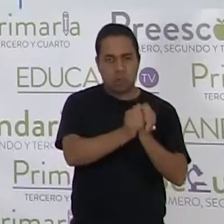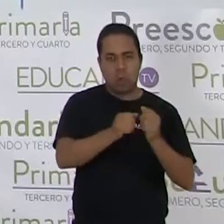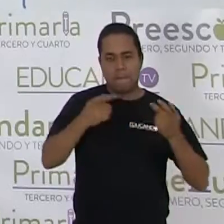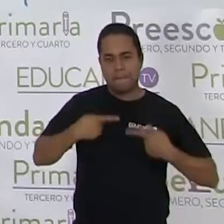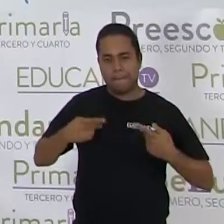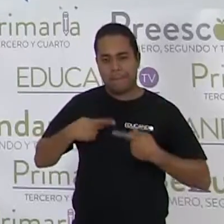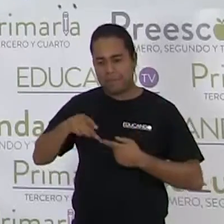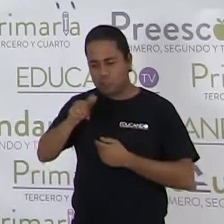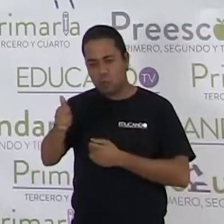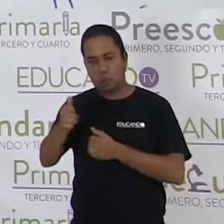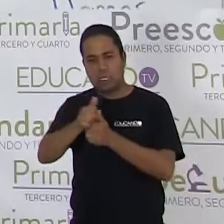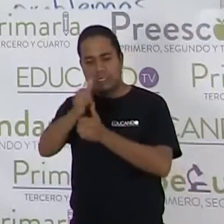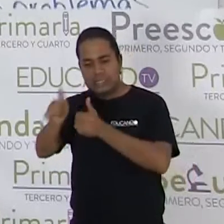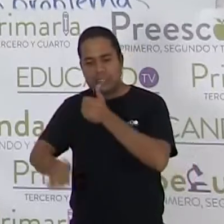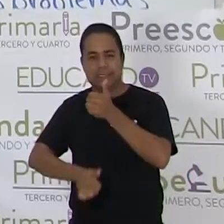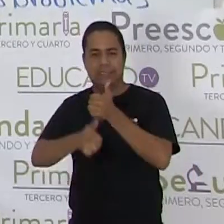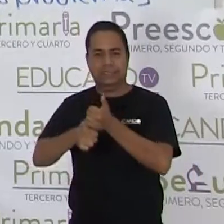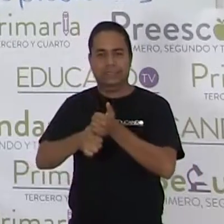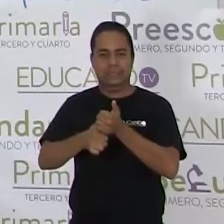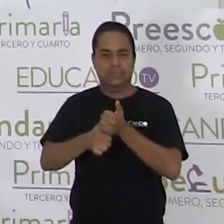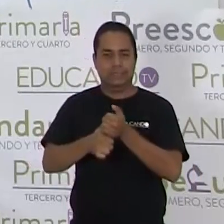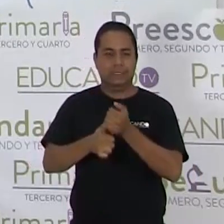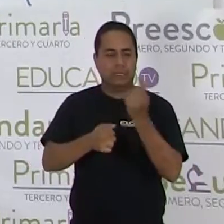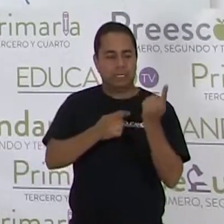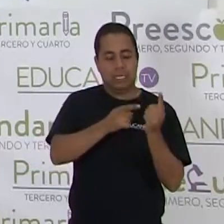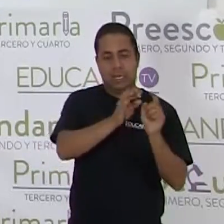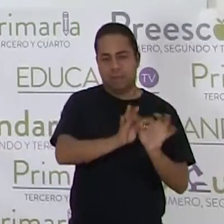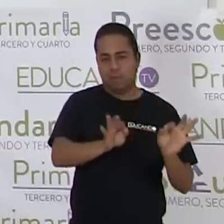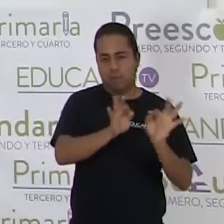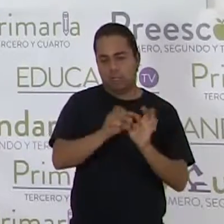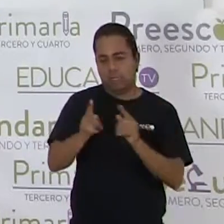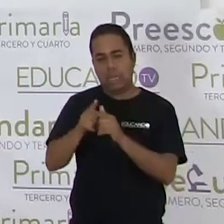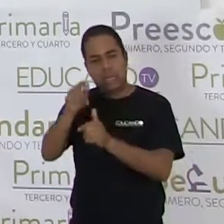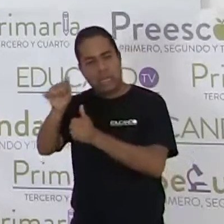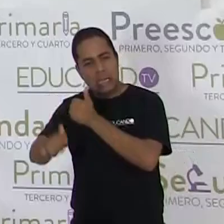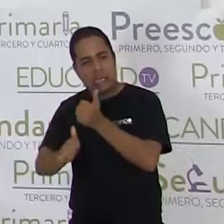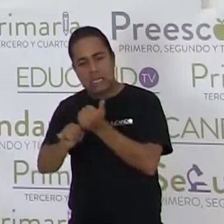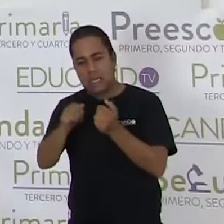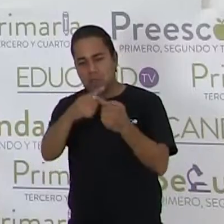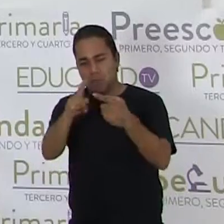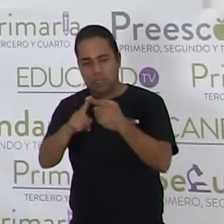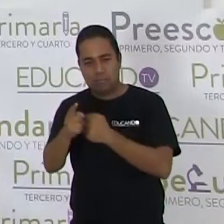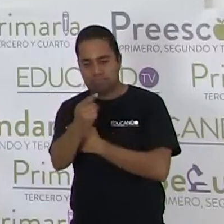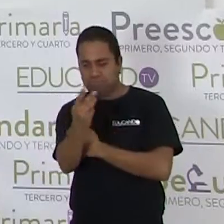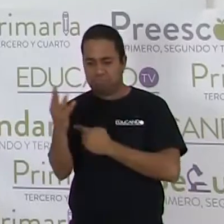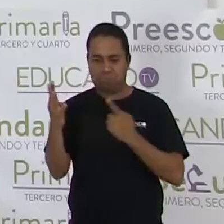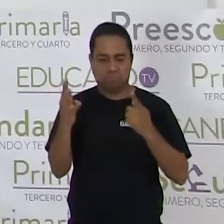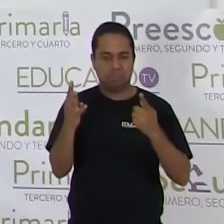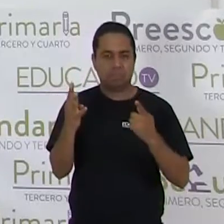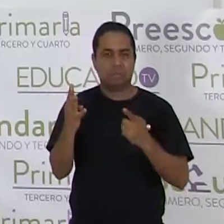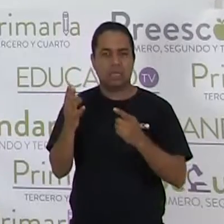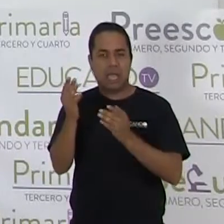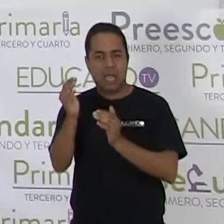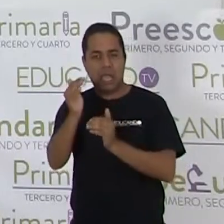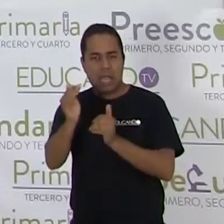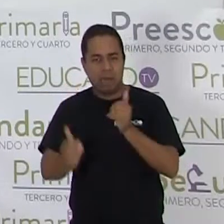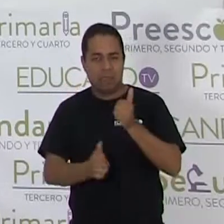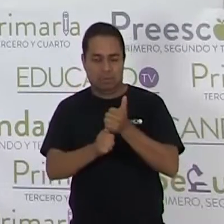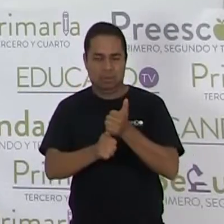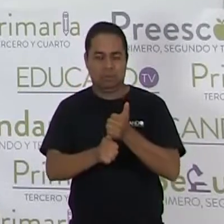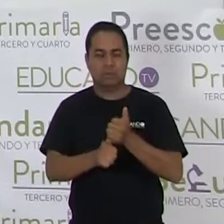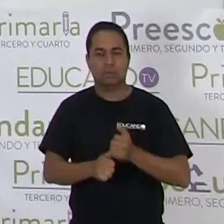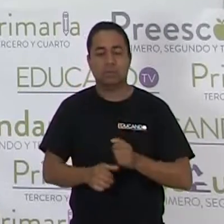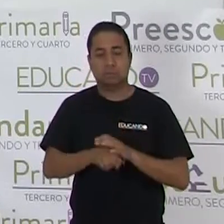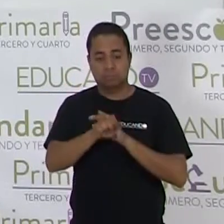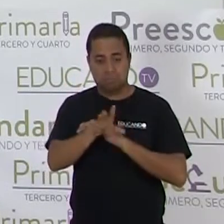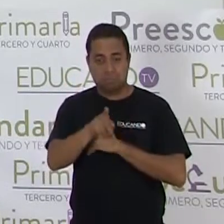que van a hacer las acciones con ellos en algún determinado momento. Bien, cuando nosotros ya conocemos o ya sabemos de